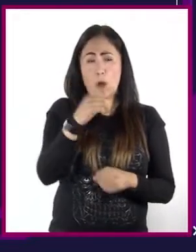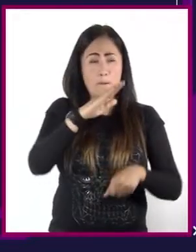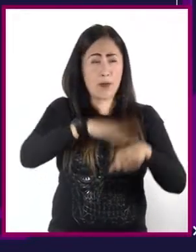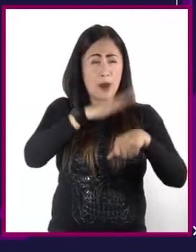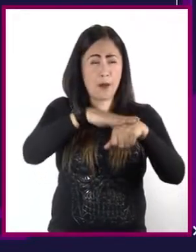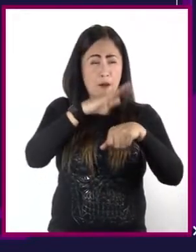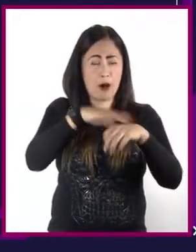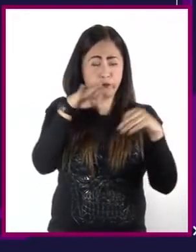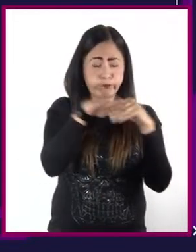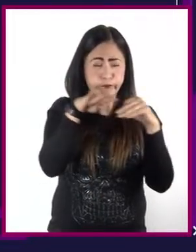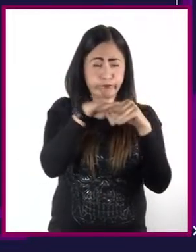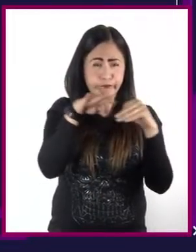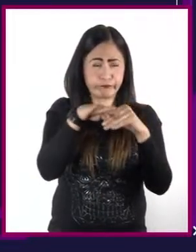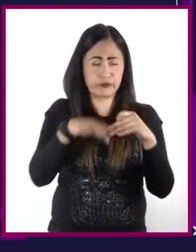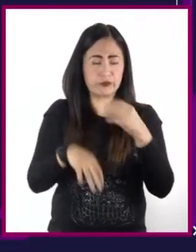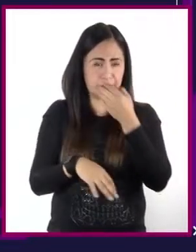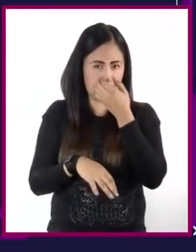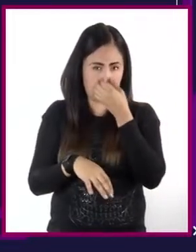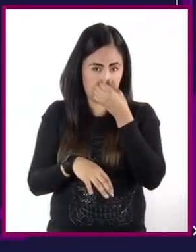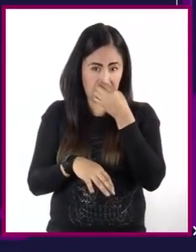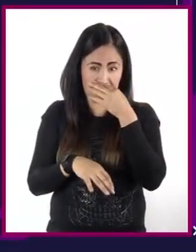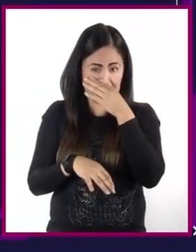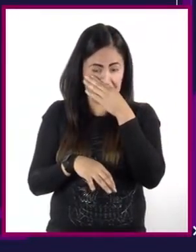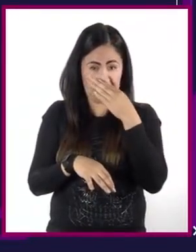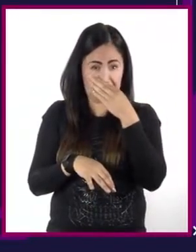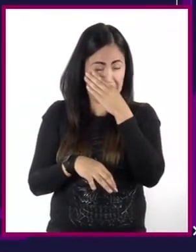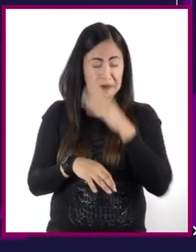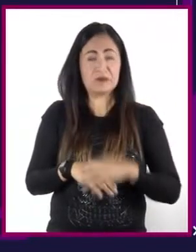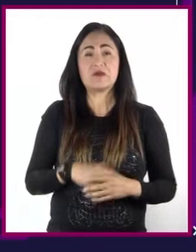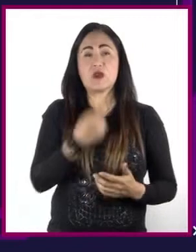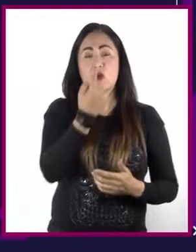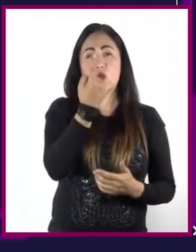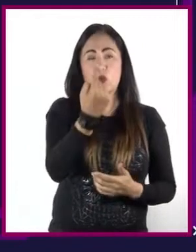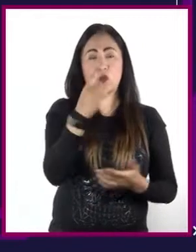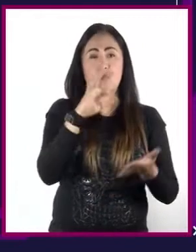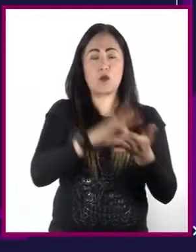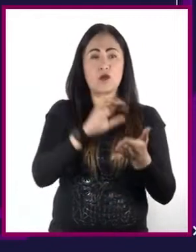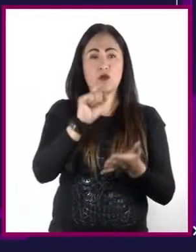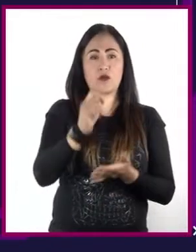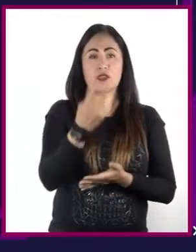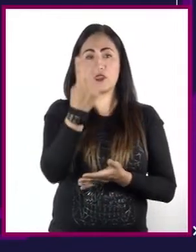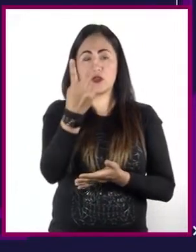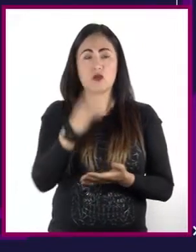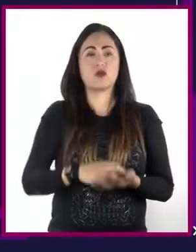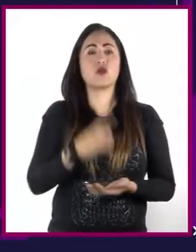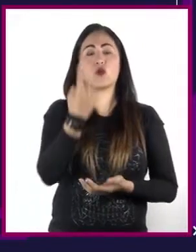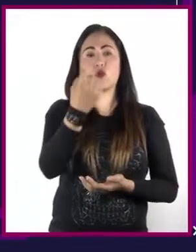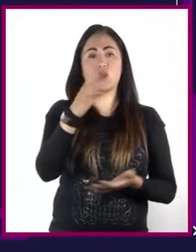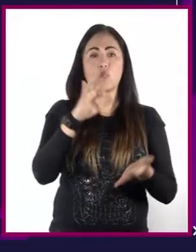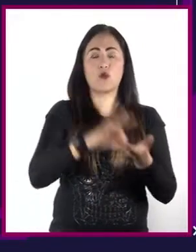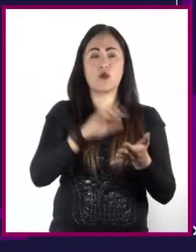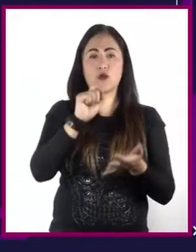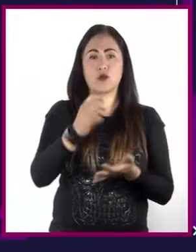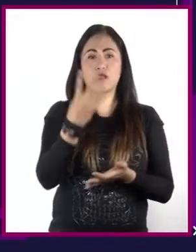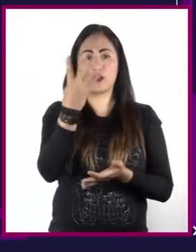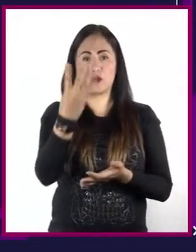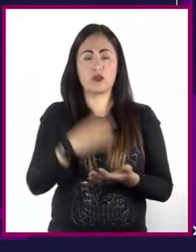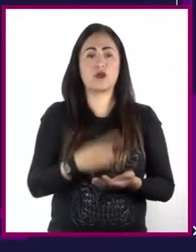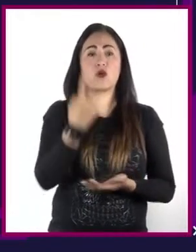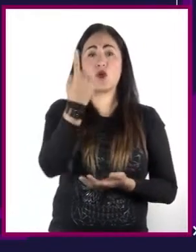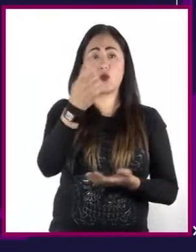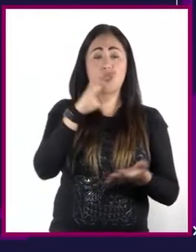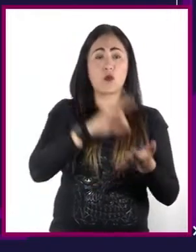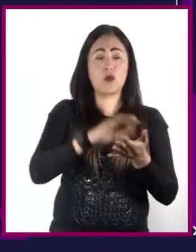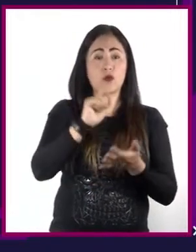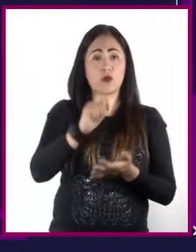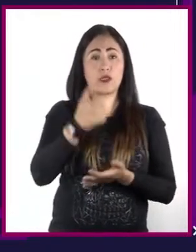repite más de una vez. Así los datos 1.22 1.24 y